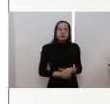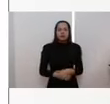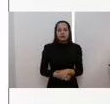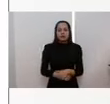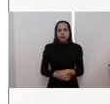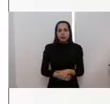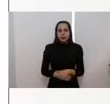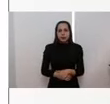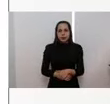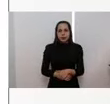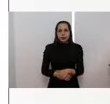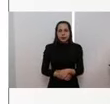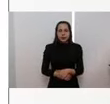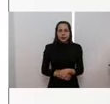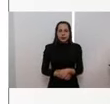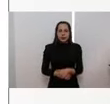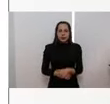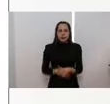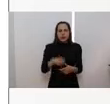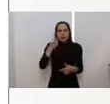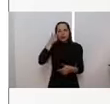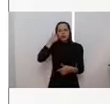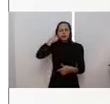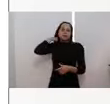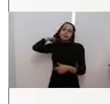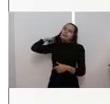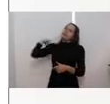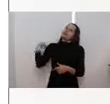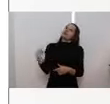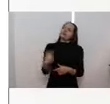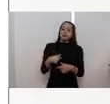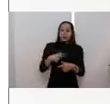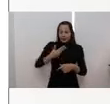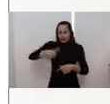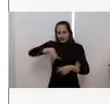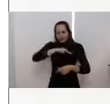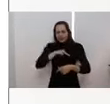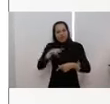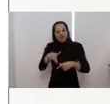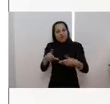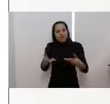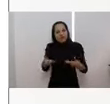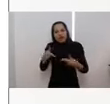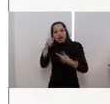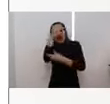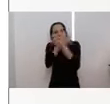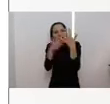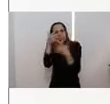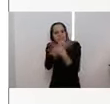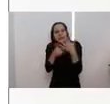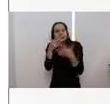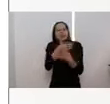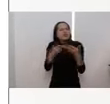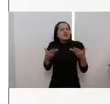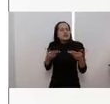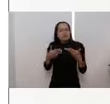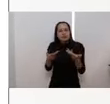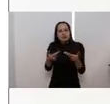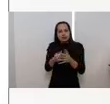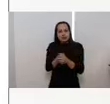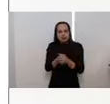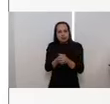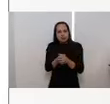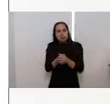cuando hacemos el ejercicio de nuestro análisis de inversión en tecnologías de salud que lo realizamos para